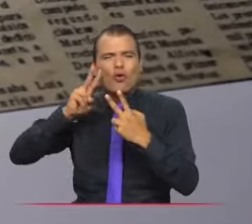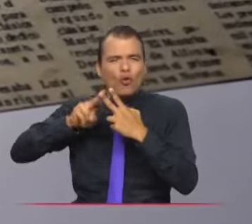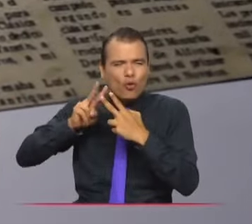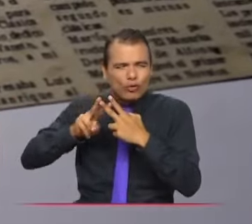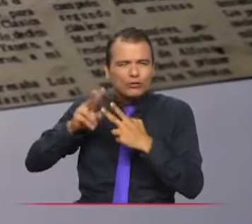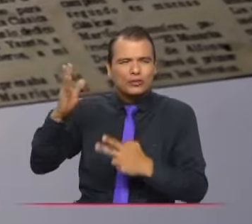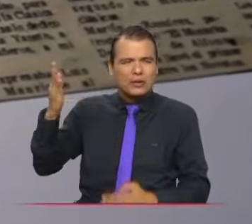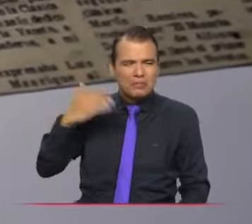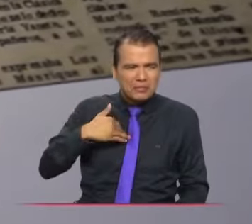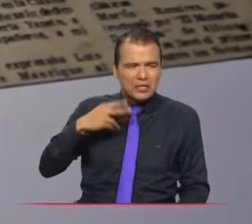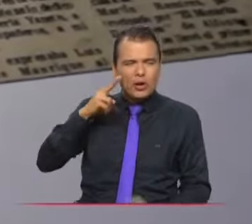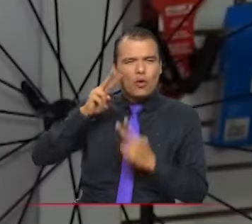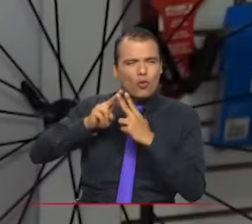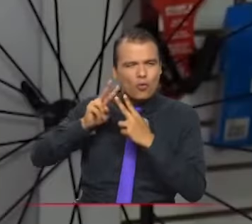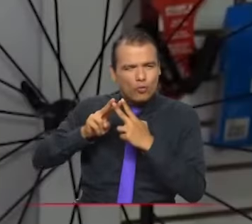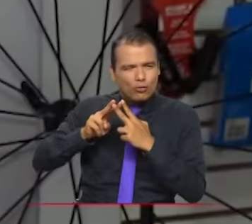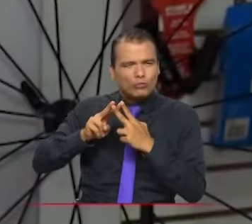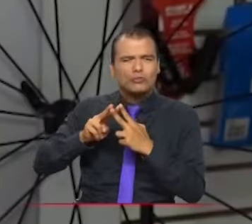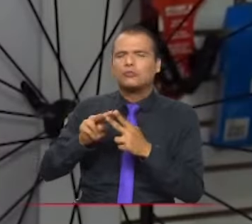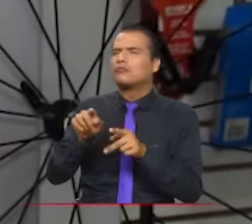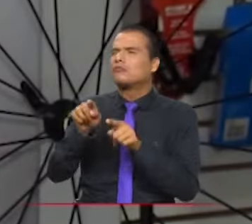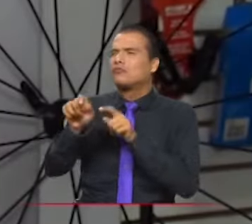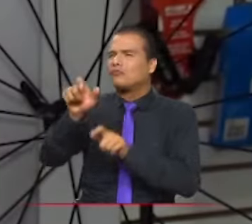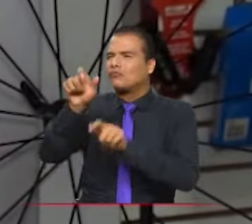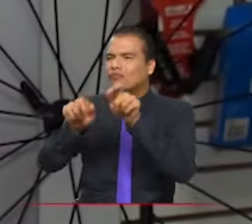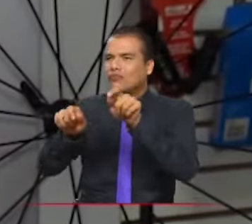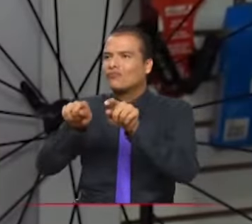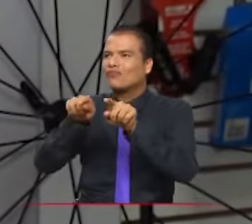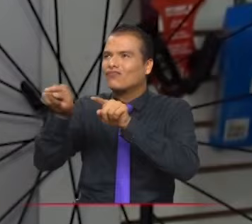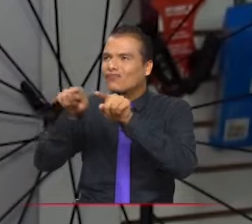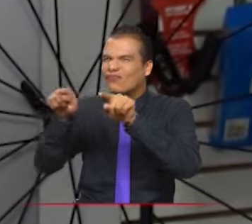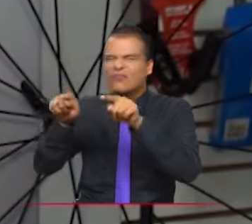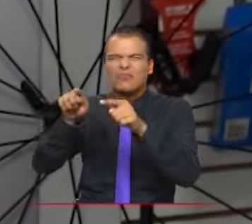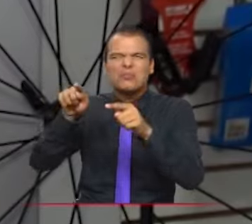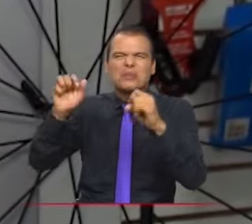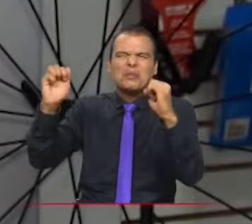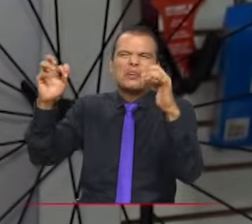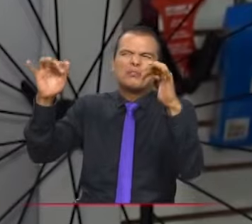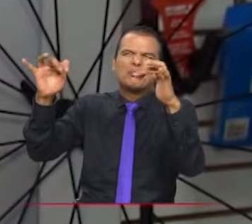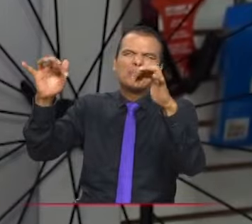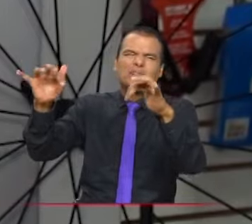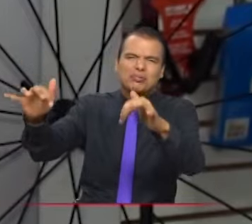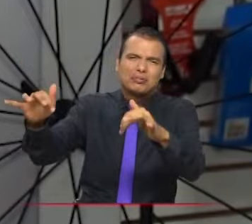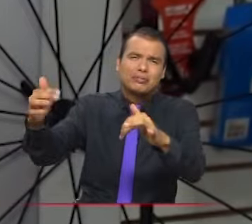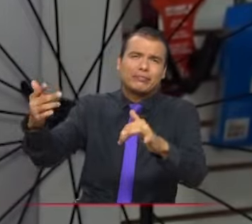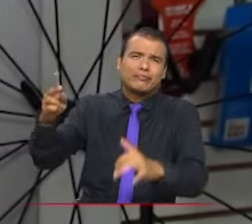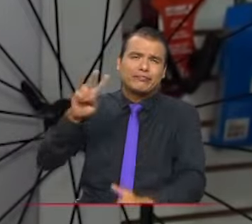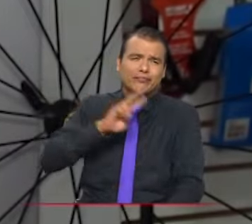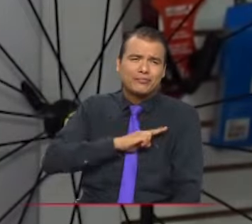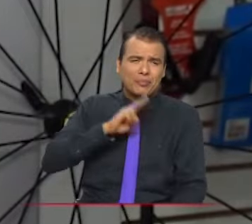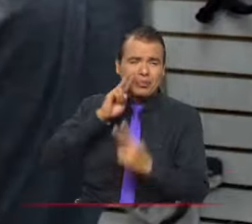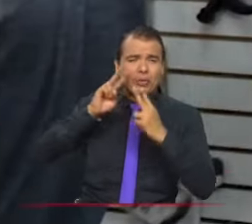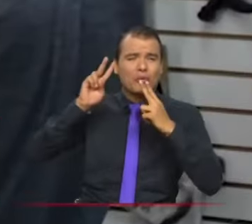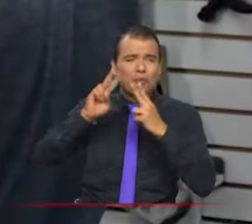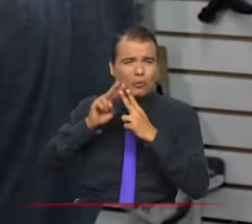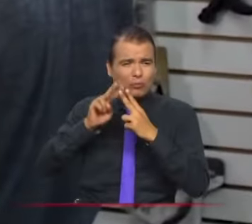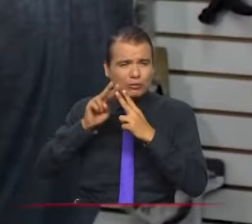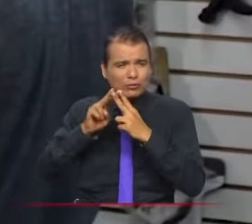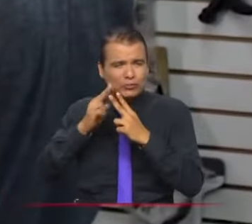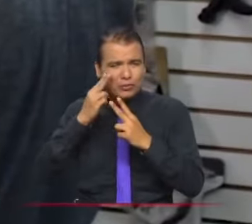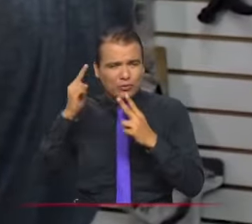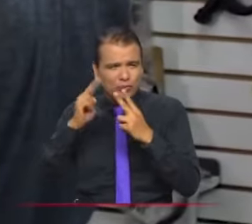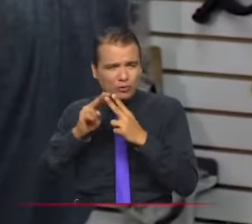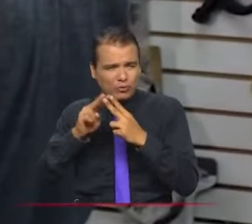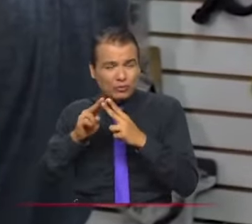es no es tan cerca de Bucaramanga, pero pues sí, fue mucha gente. Y la ilusión era